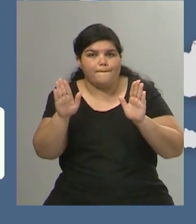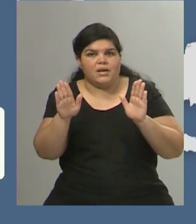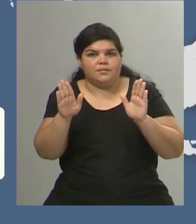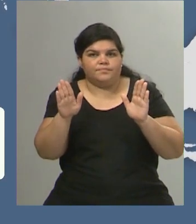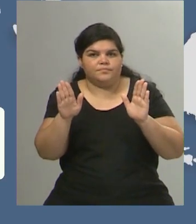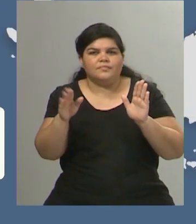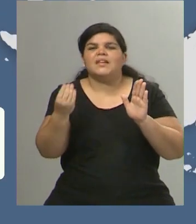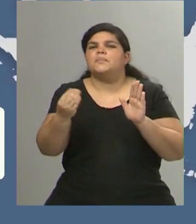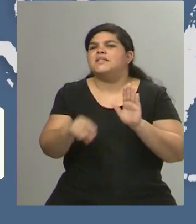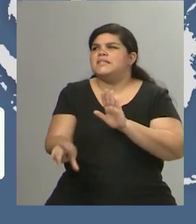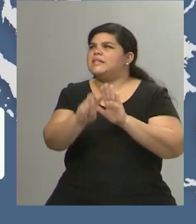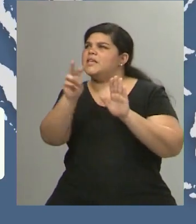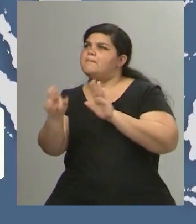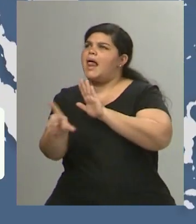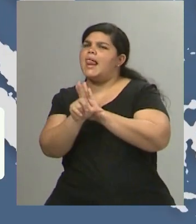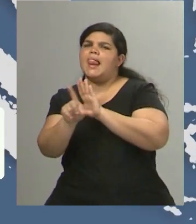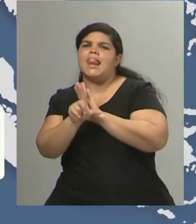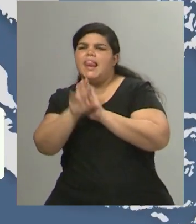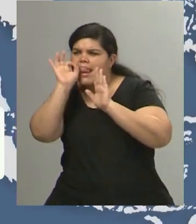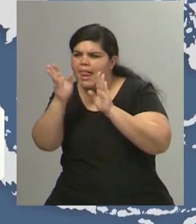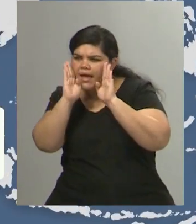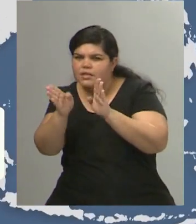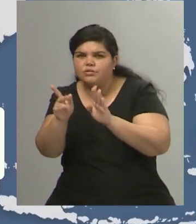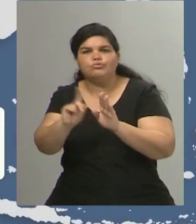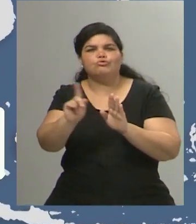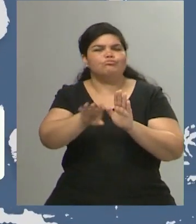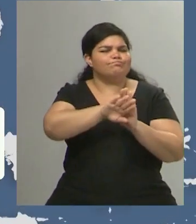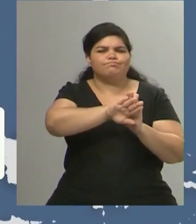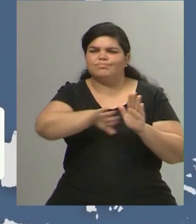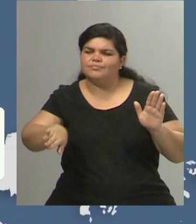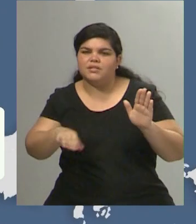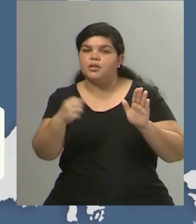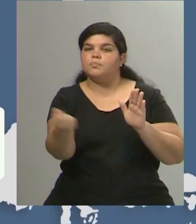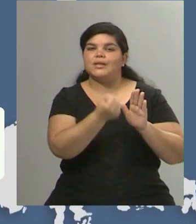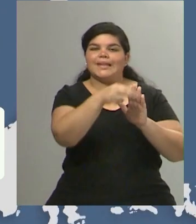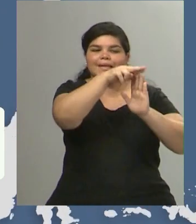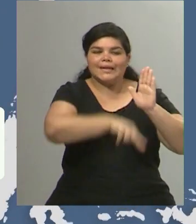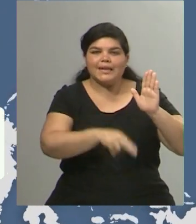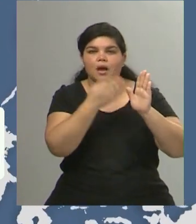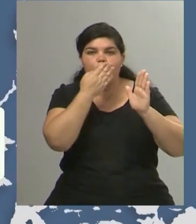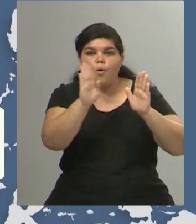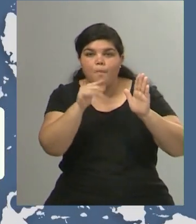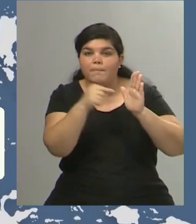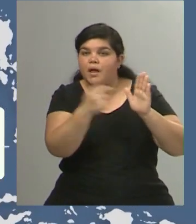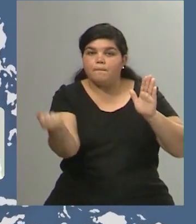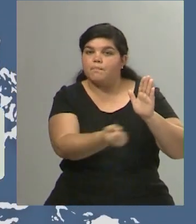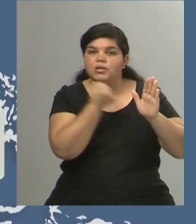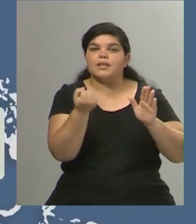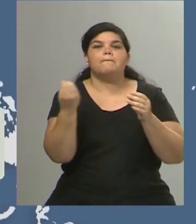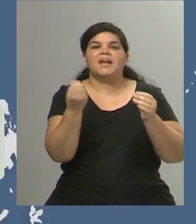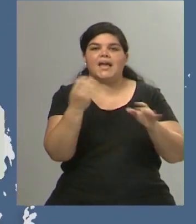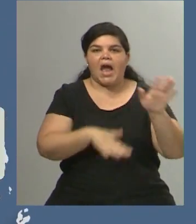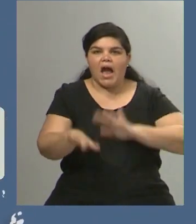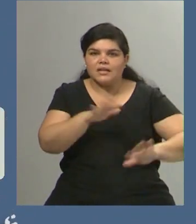razones juridicistas, sino por razones prácticas. Yo soy de los que cree que si tú quieres entender, y